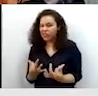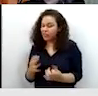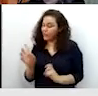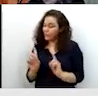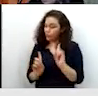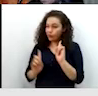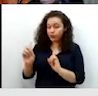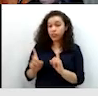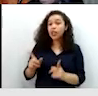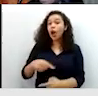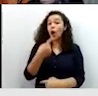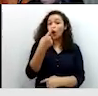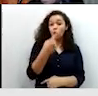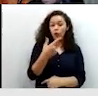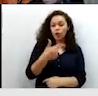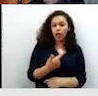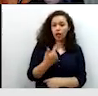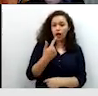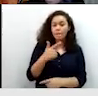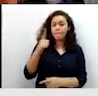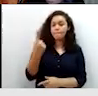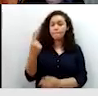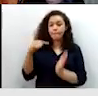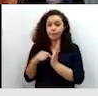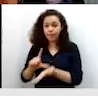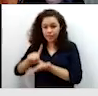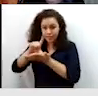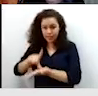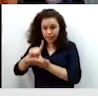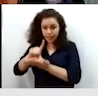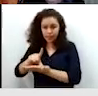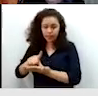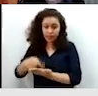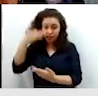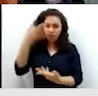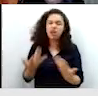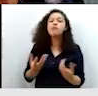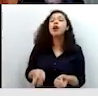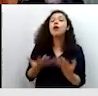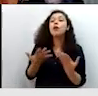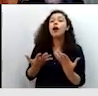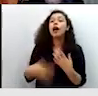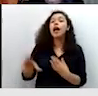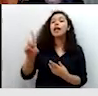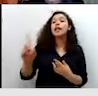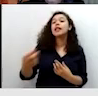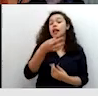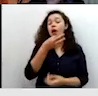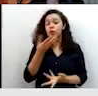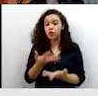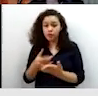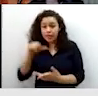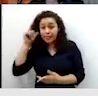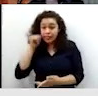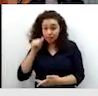una tableta por cada 1,000 litros y los tiempos de espera siempre van a ser de 30 minutos. Si yo